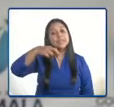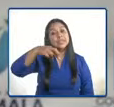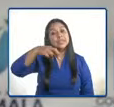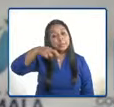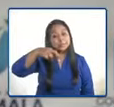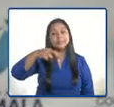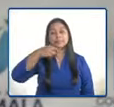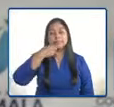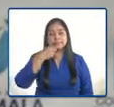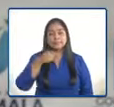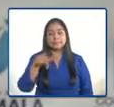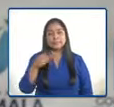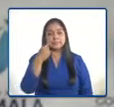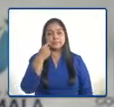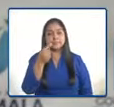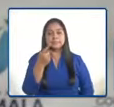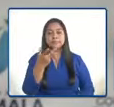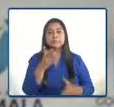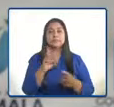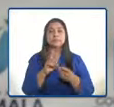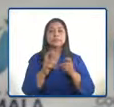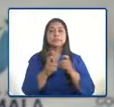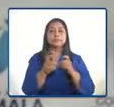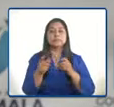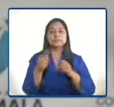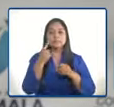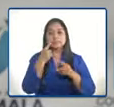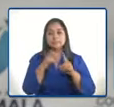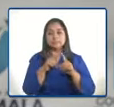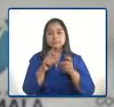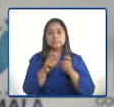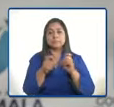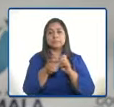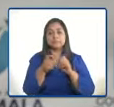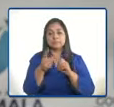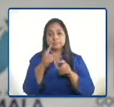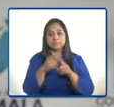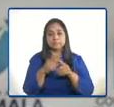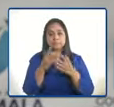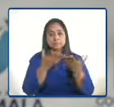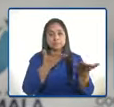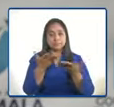replantea modificar el modelo de atención institucional,